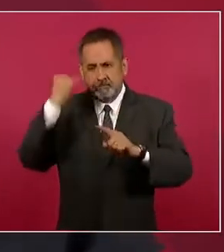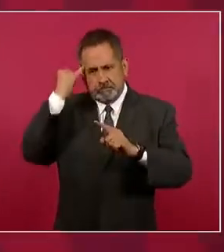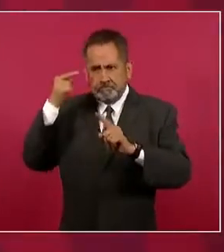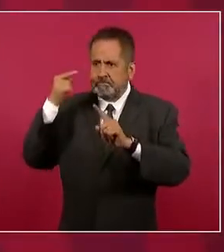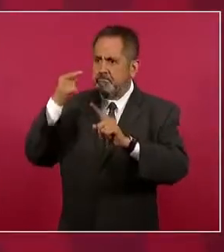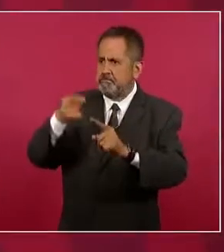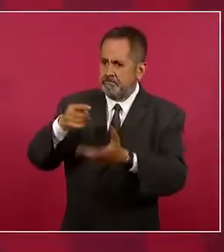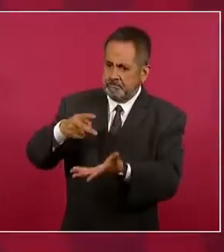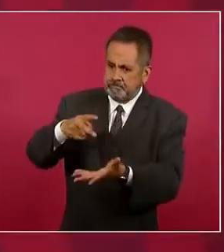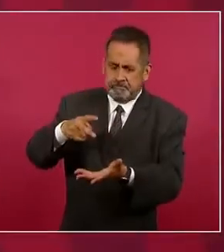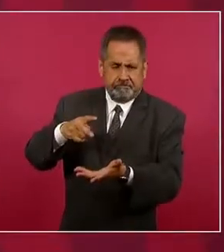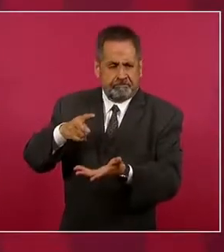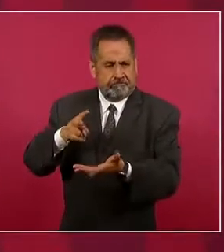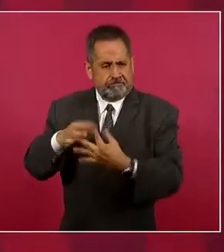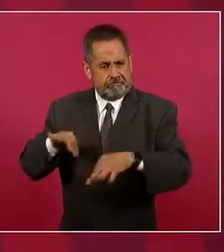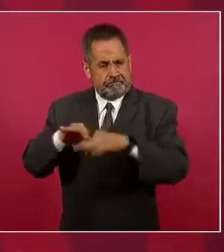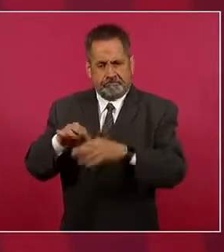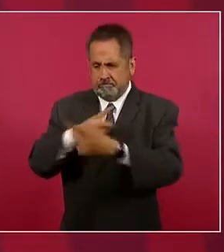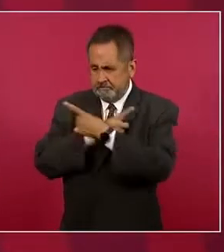principios, valores.